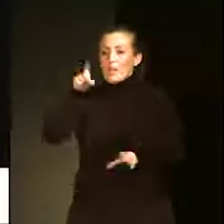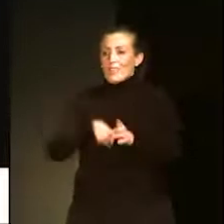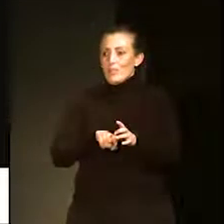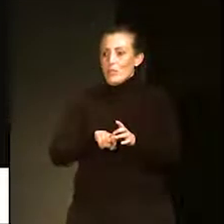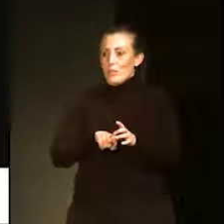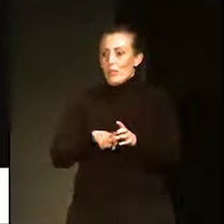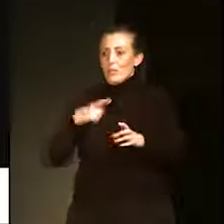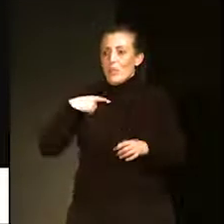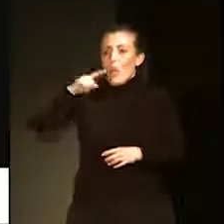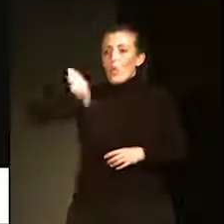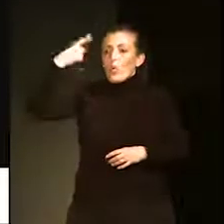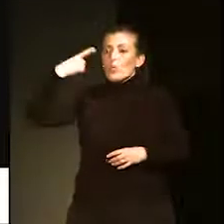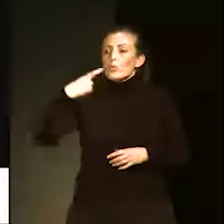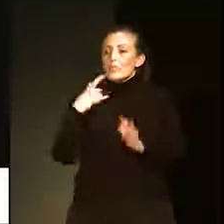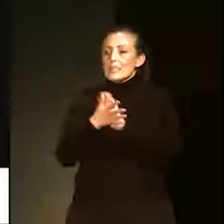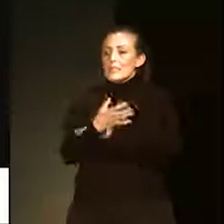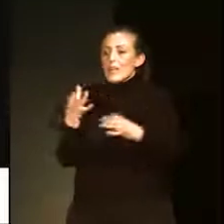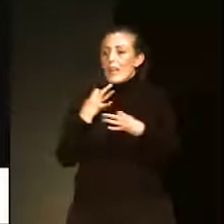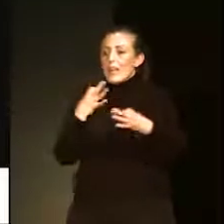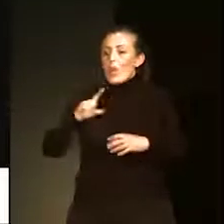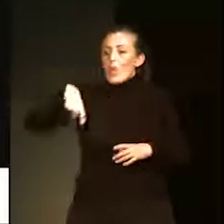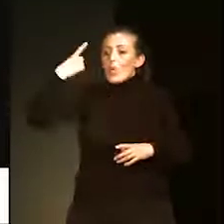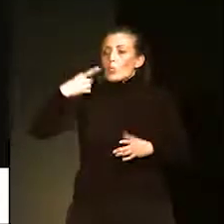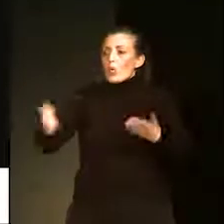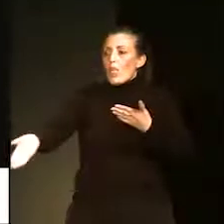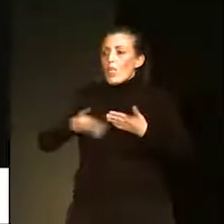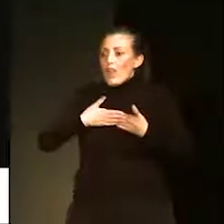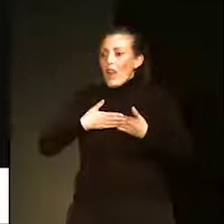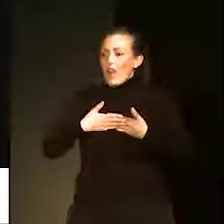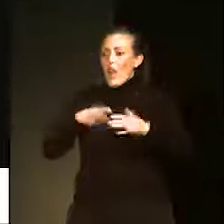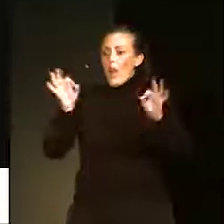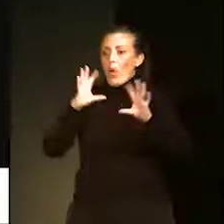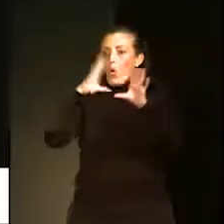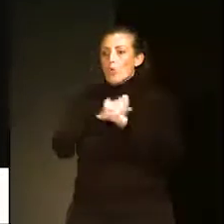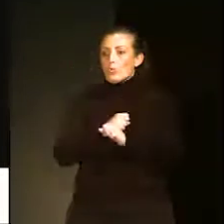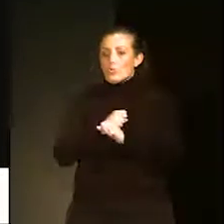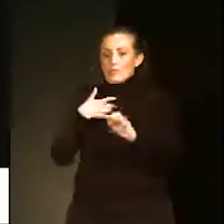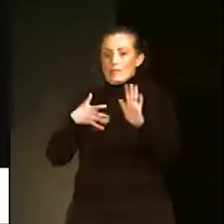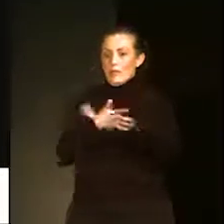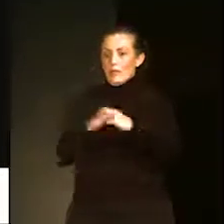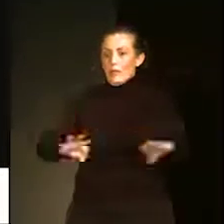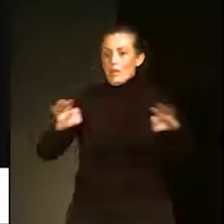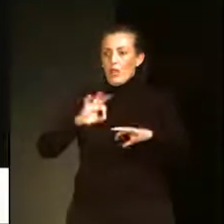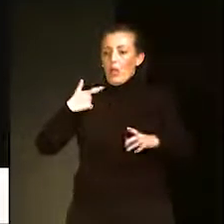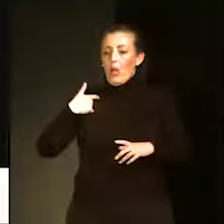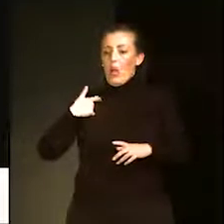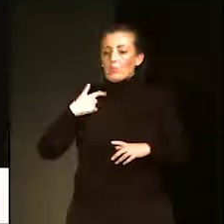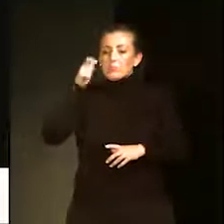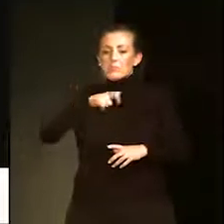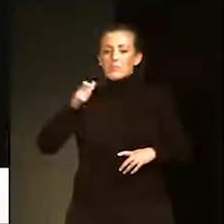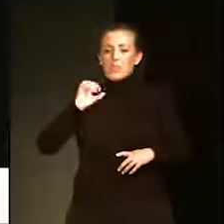participación. La cultura no sería nada si fuera cerrada y fuera oscura, si fuera elitista o